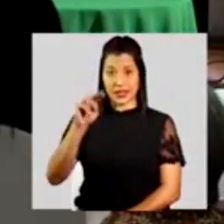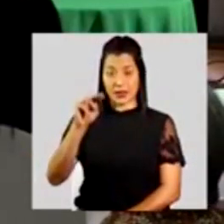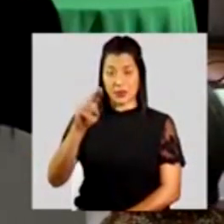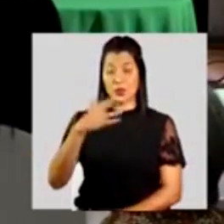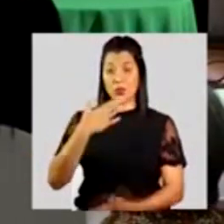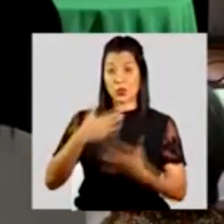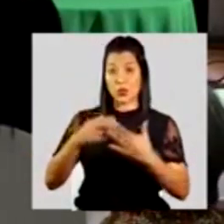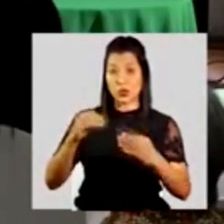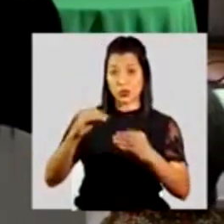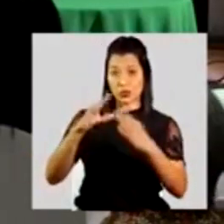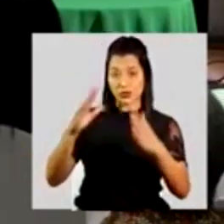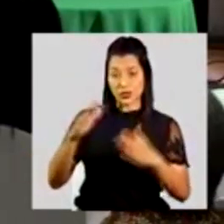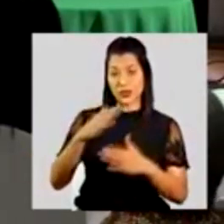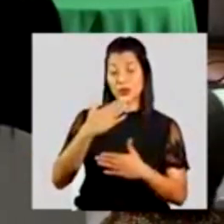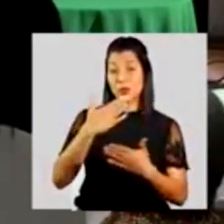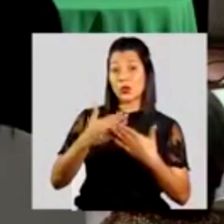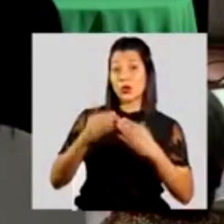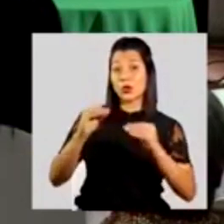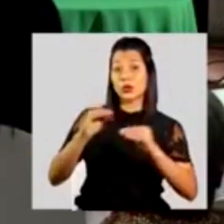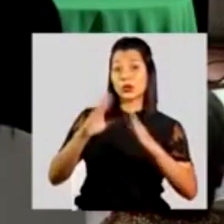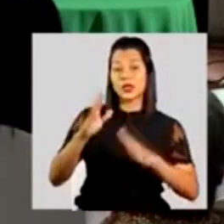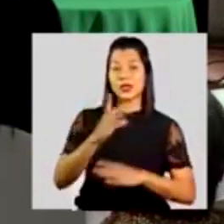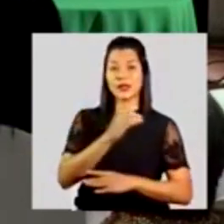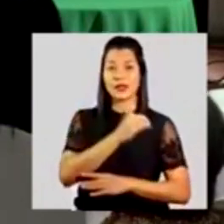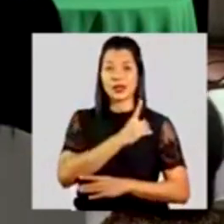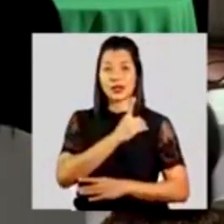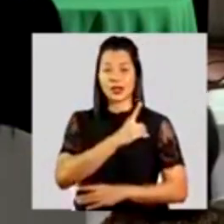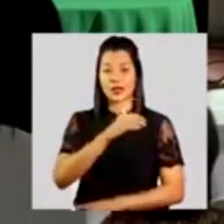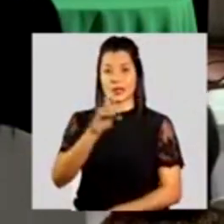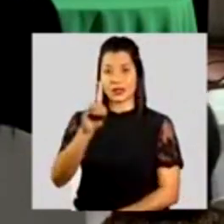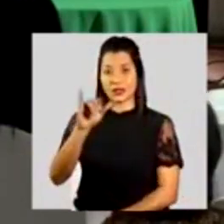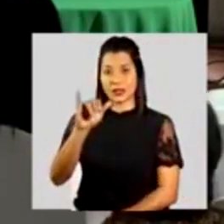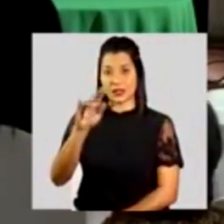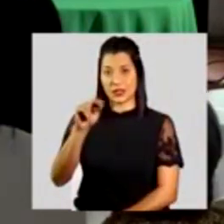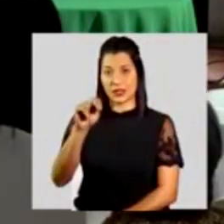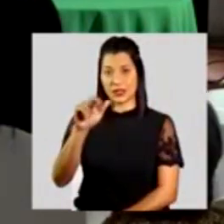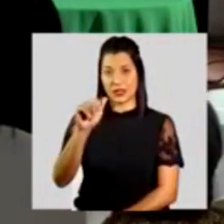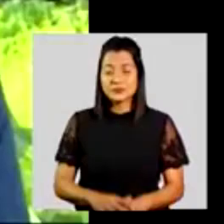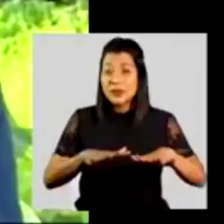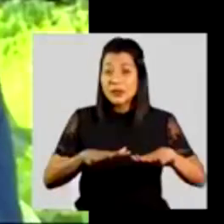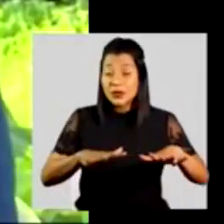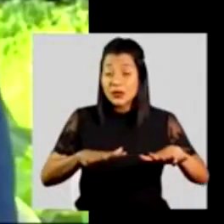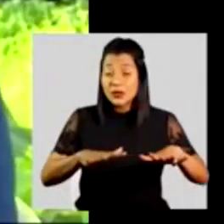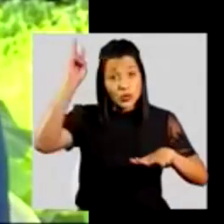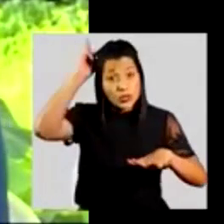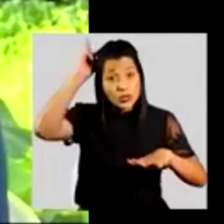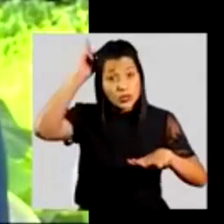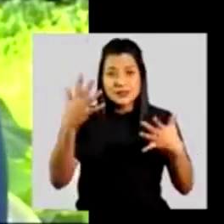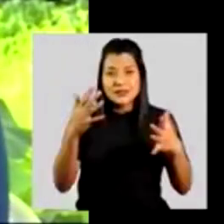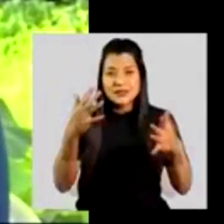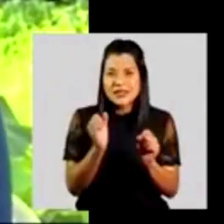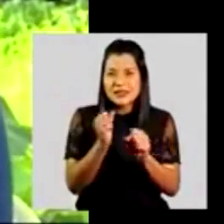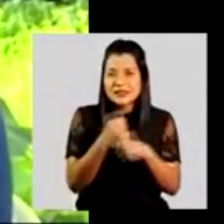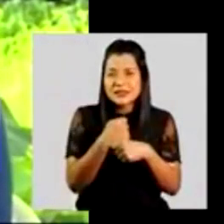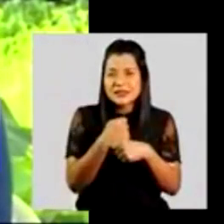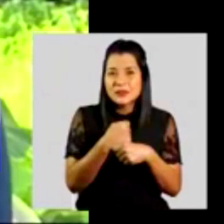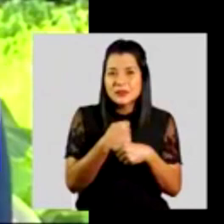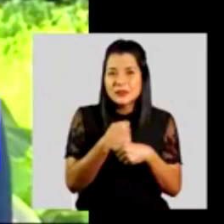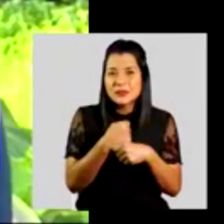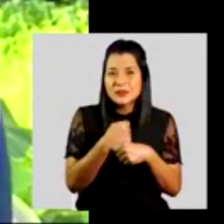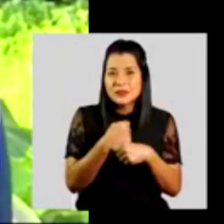la generación y consolidación de emprendimientos de turismo indígena. Diferentes aportes al